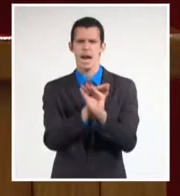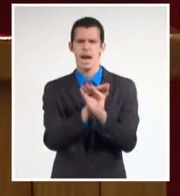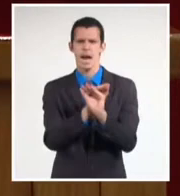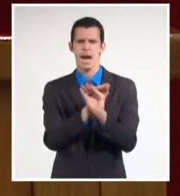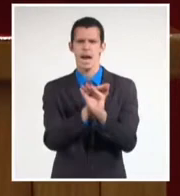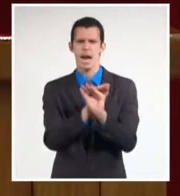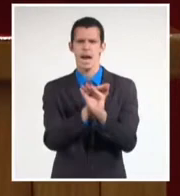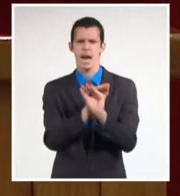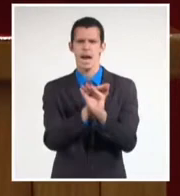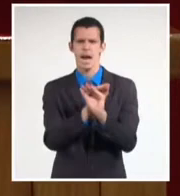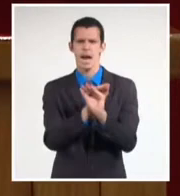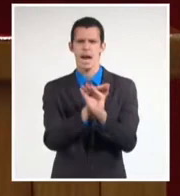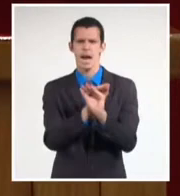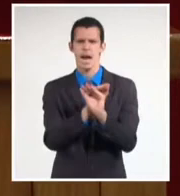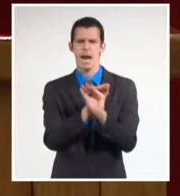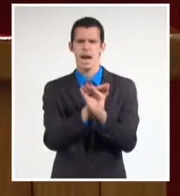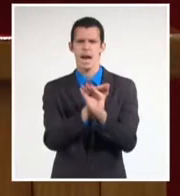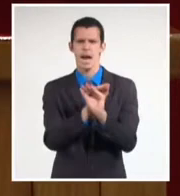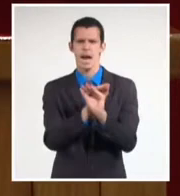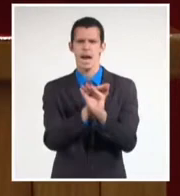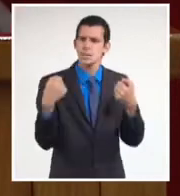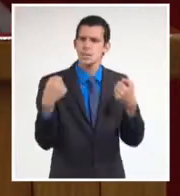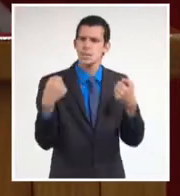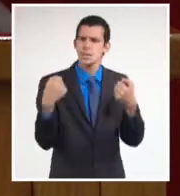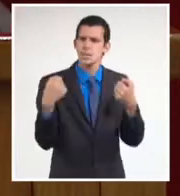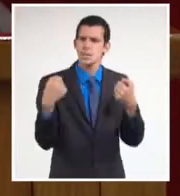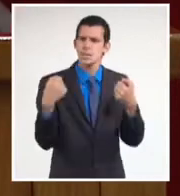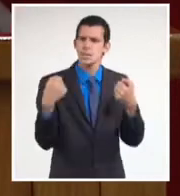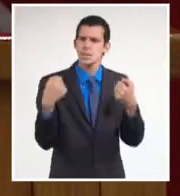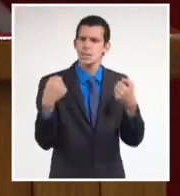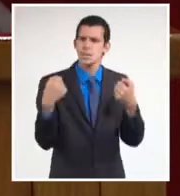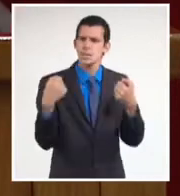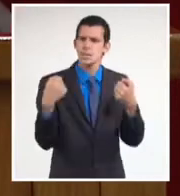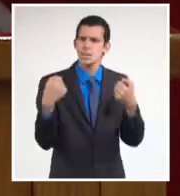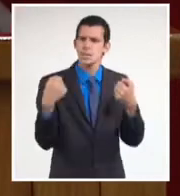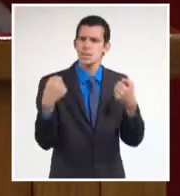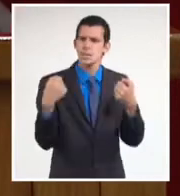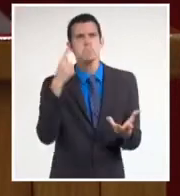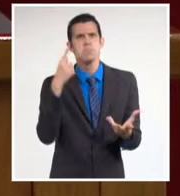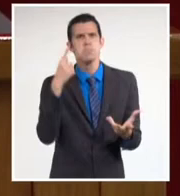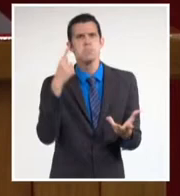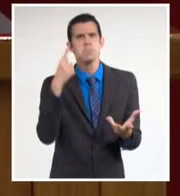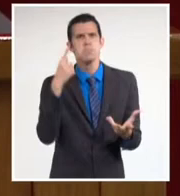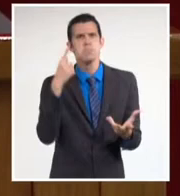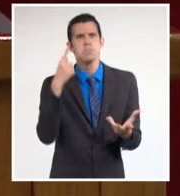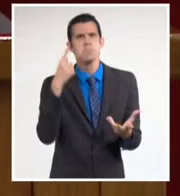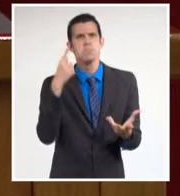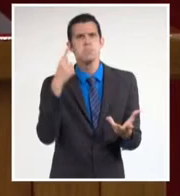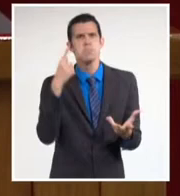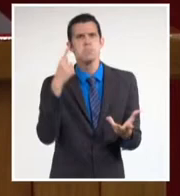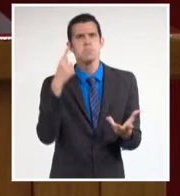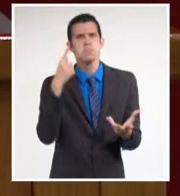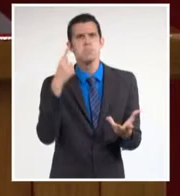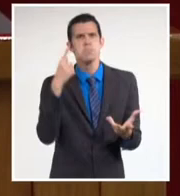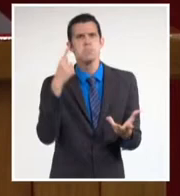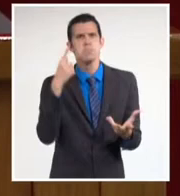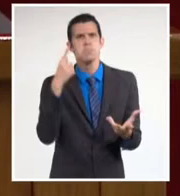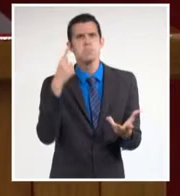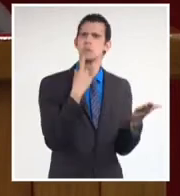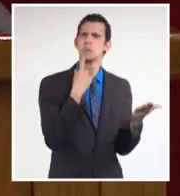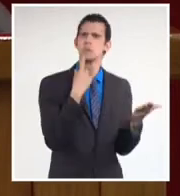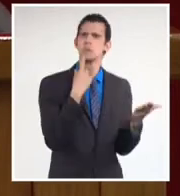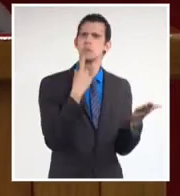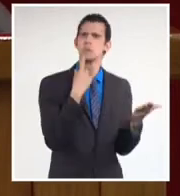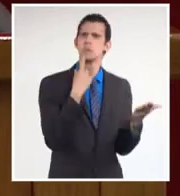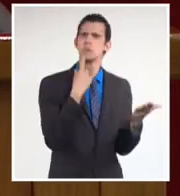que hablemos de poner el trabajo al ritmo de los tiempos y sigamos pensando en publicaciones tradicionales, subestimando el alcance e impacto